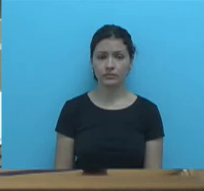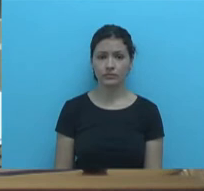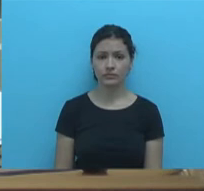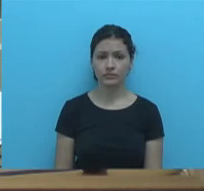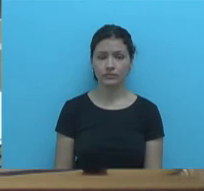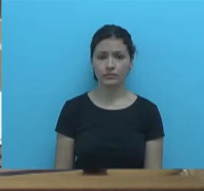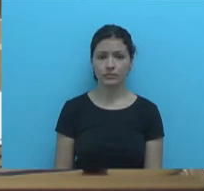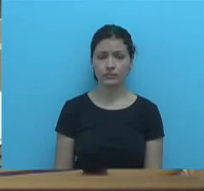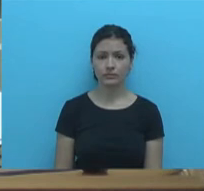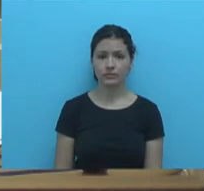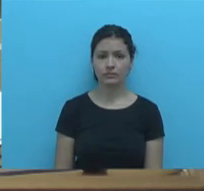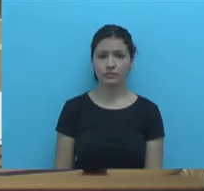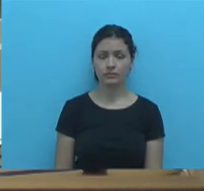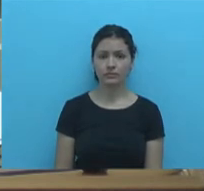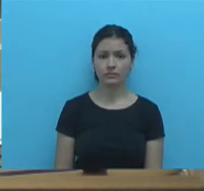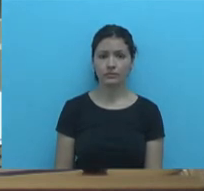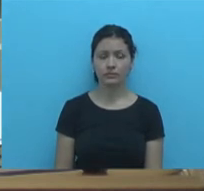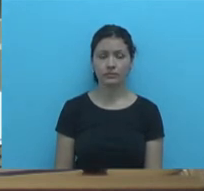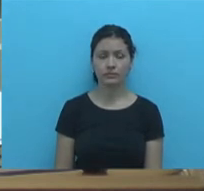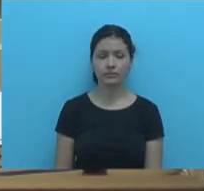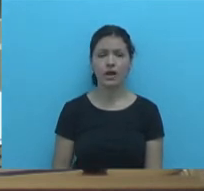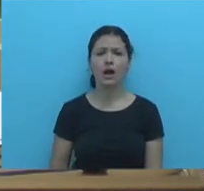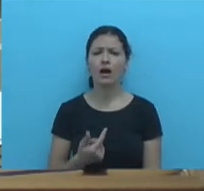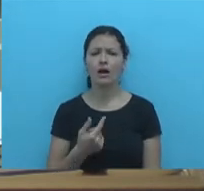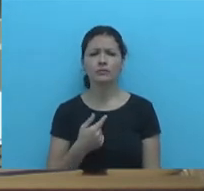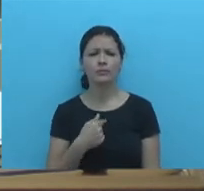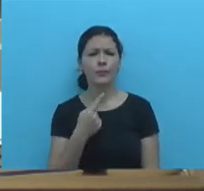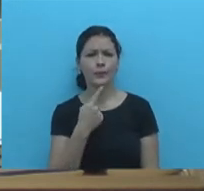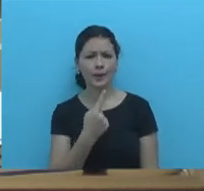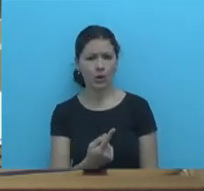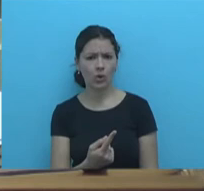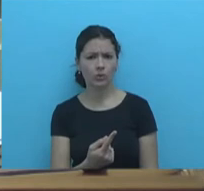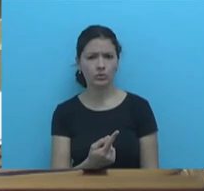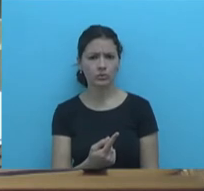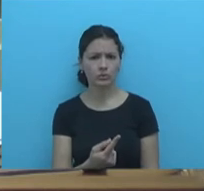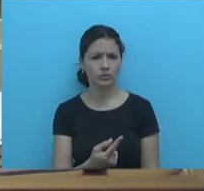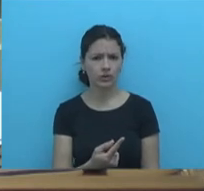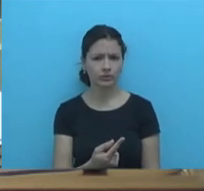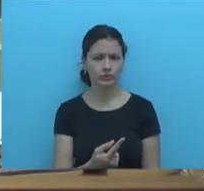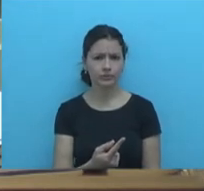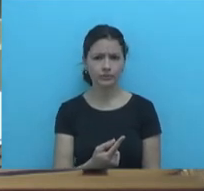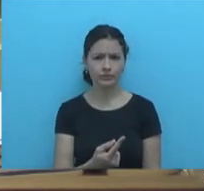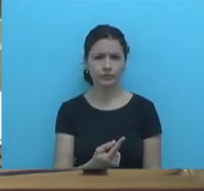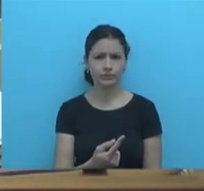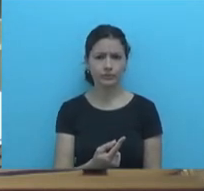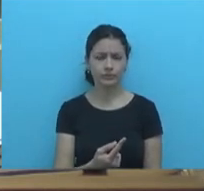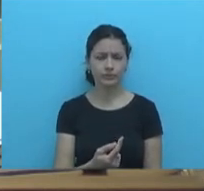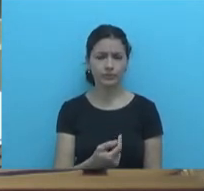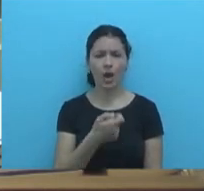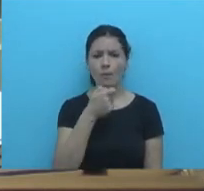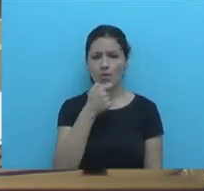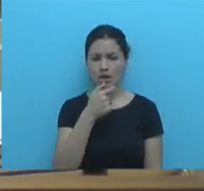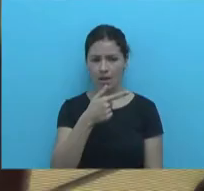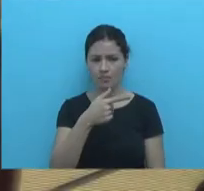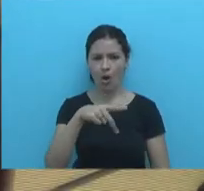Diputado, tiene la palabra. Yo quisiera saber, en el ejemplo de que el animal se le retire a